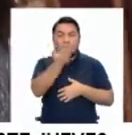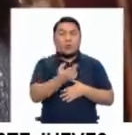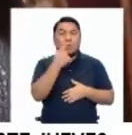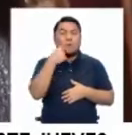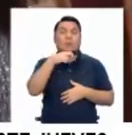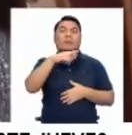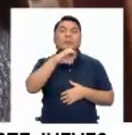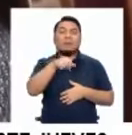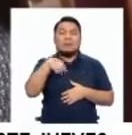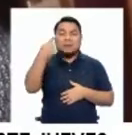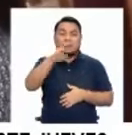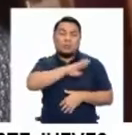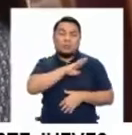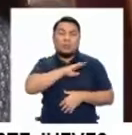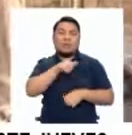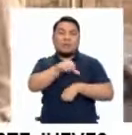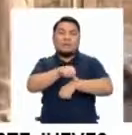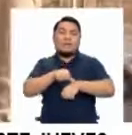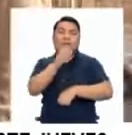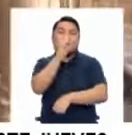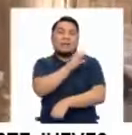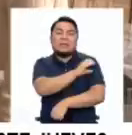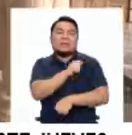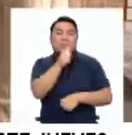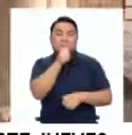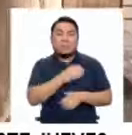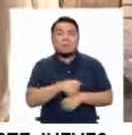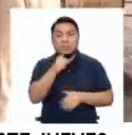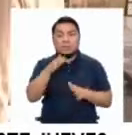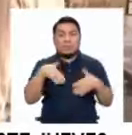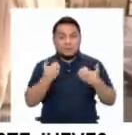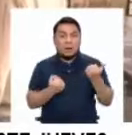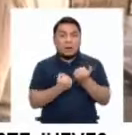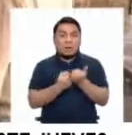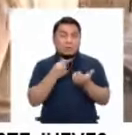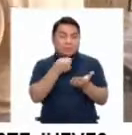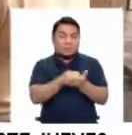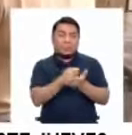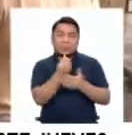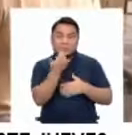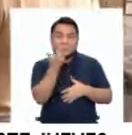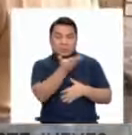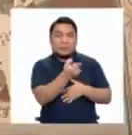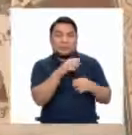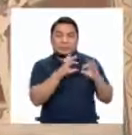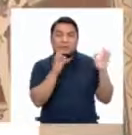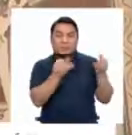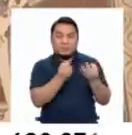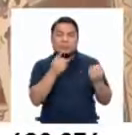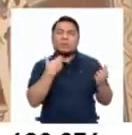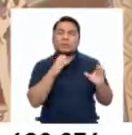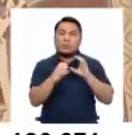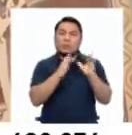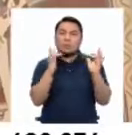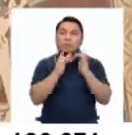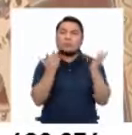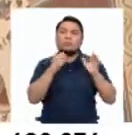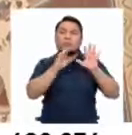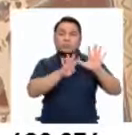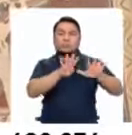operado este jueves en una clínica privada. Si usted puede colaborar económicamente con la familia, comuníquese al